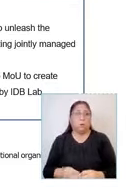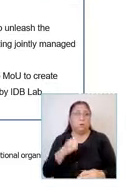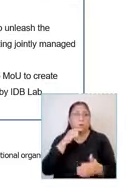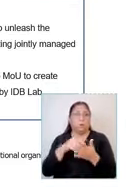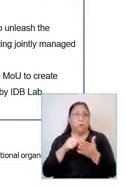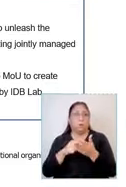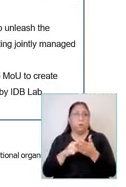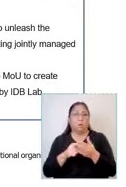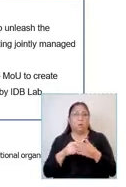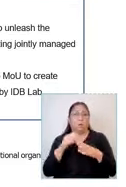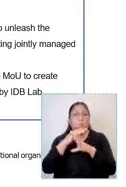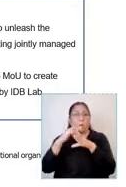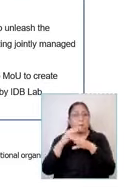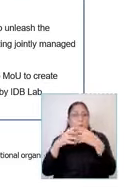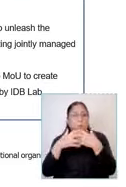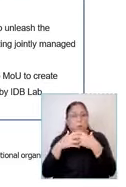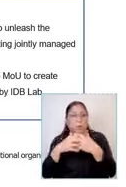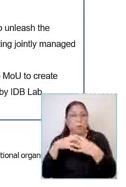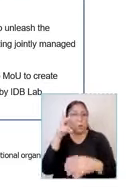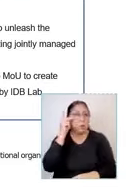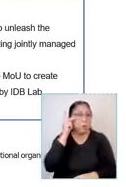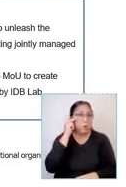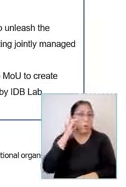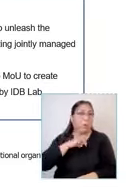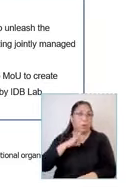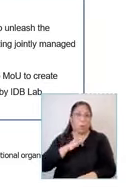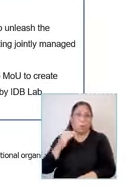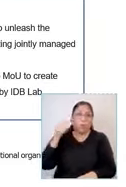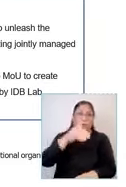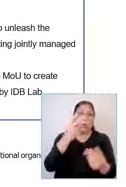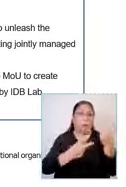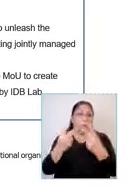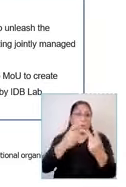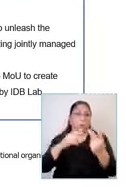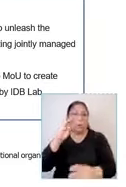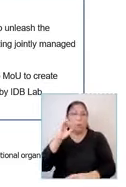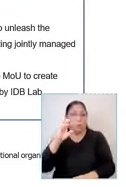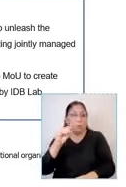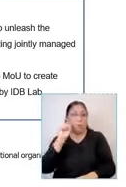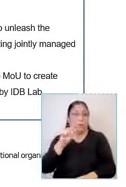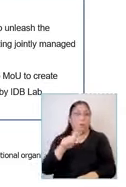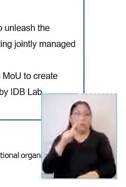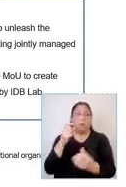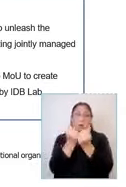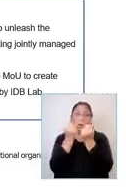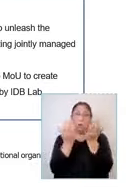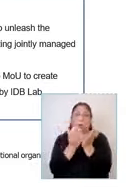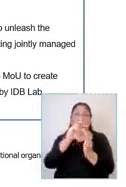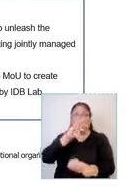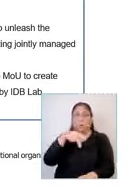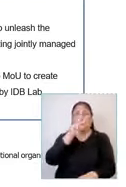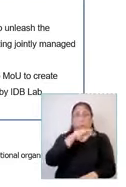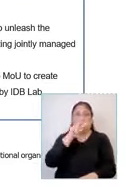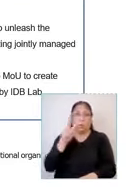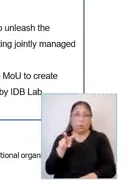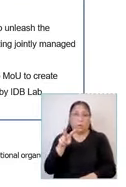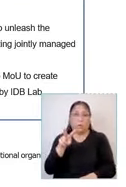Corea. Yo visité al BID en abril del 2022